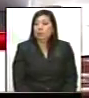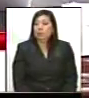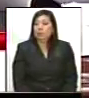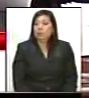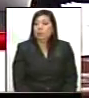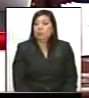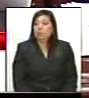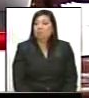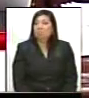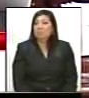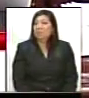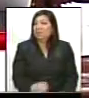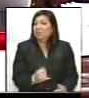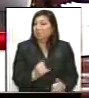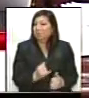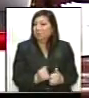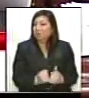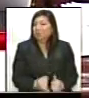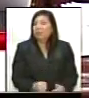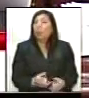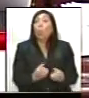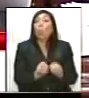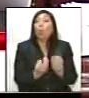y asistencia cerrada